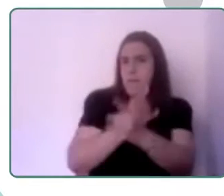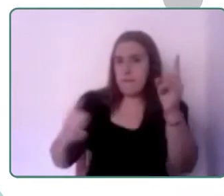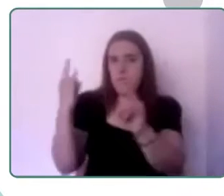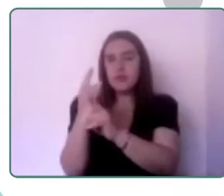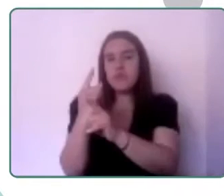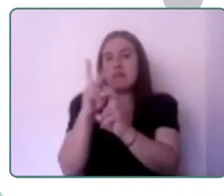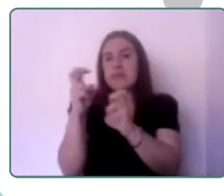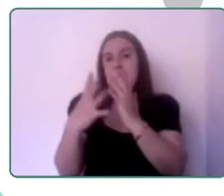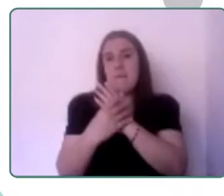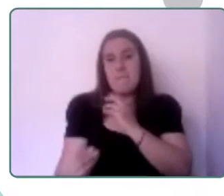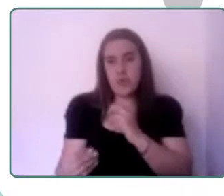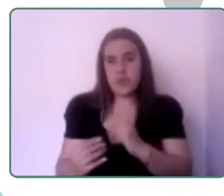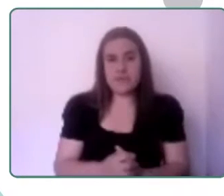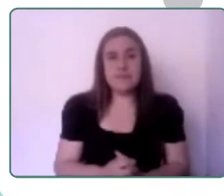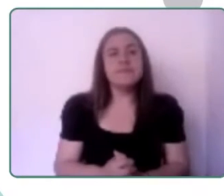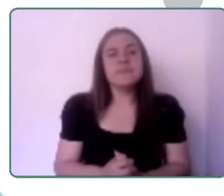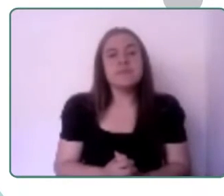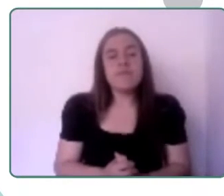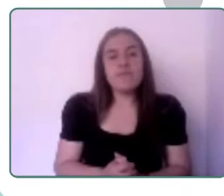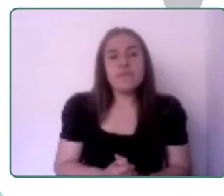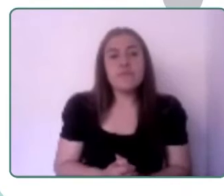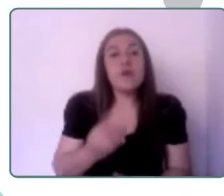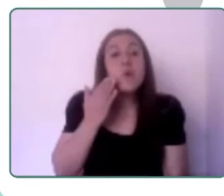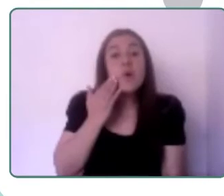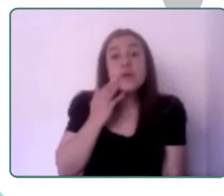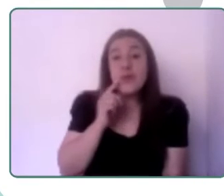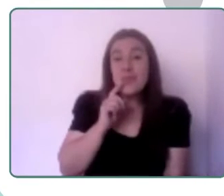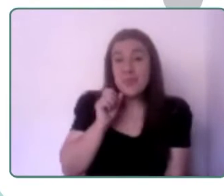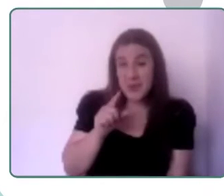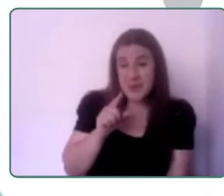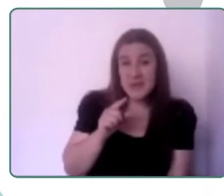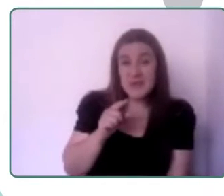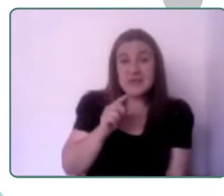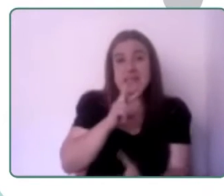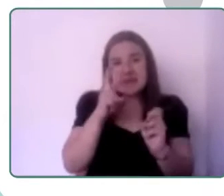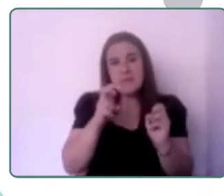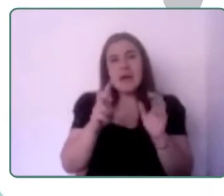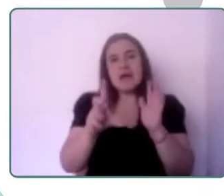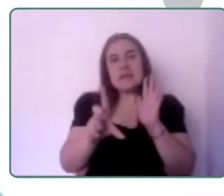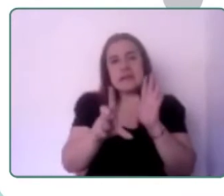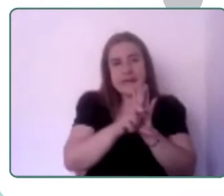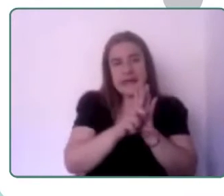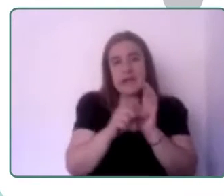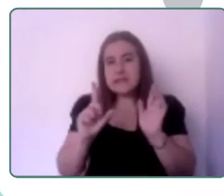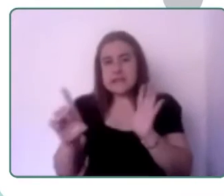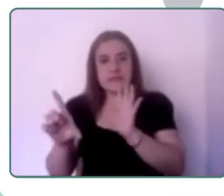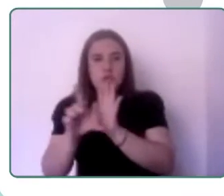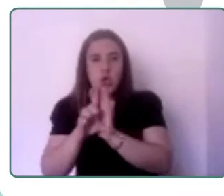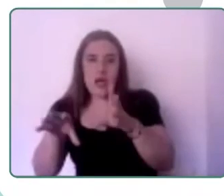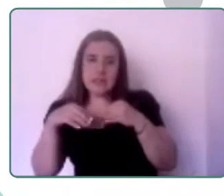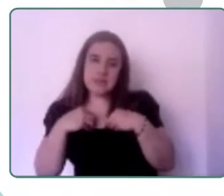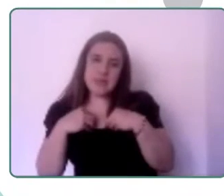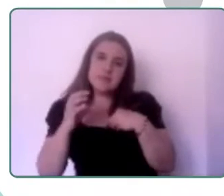Cuando se les preguntaba sobre aspectos legales y ilegales, aceptables y no aceptables en cuanto a la